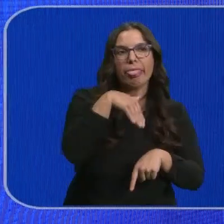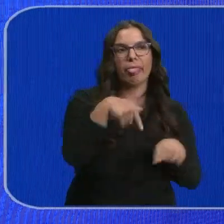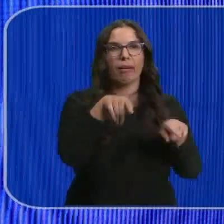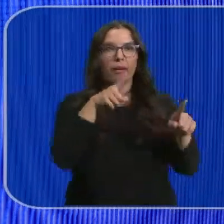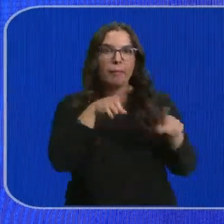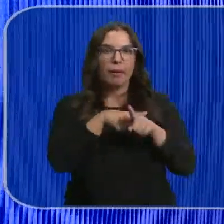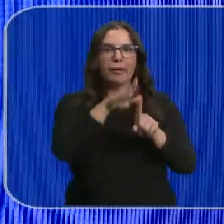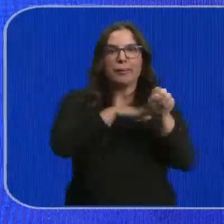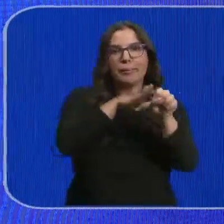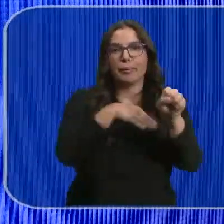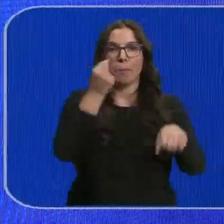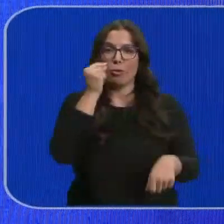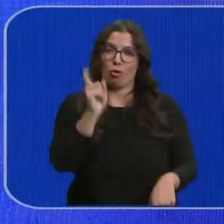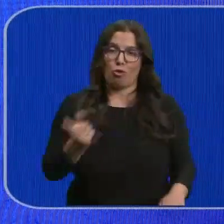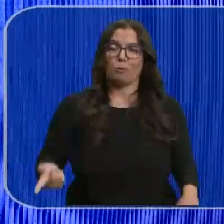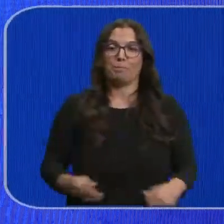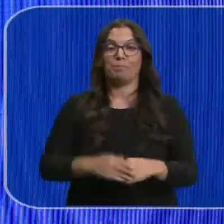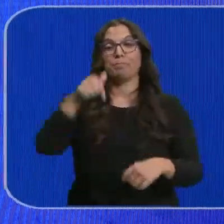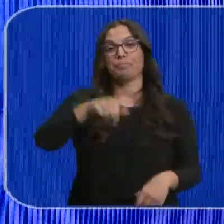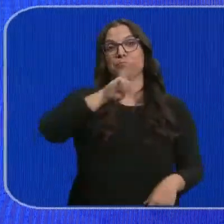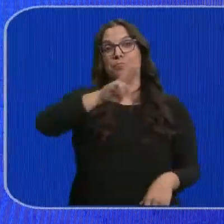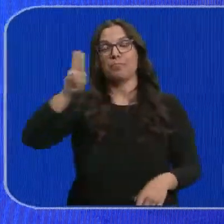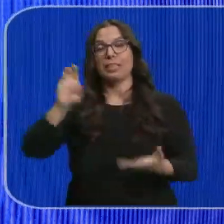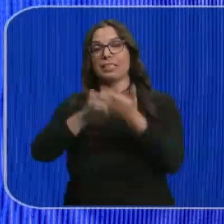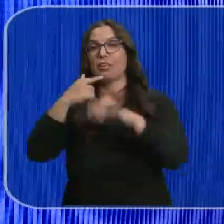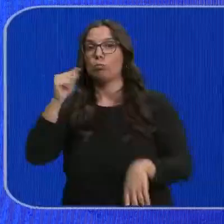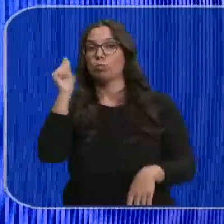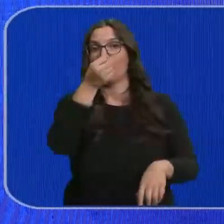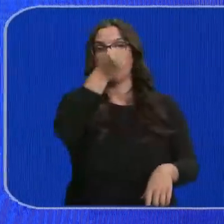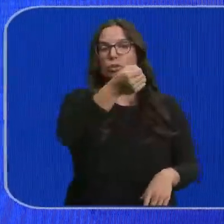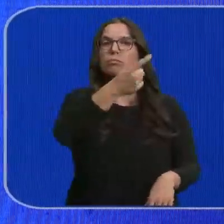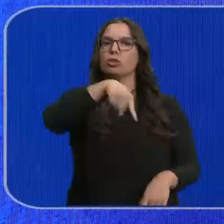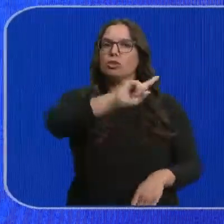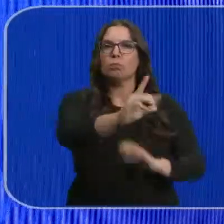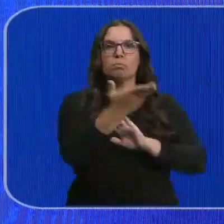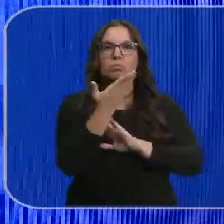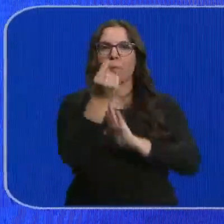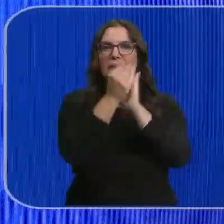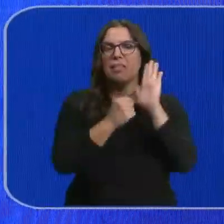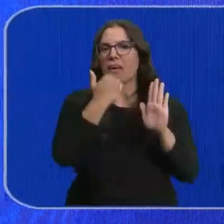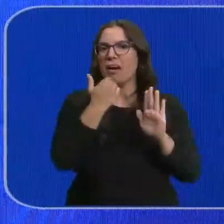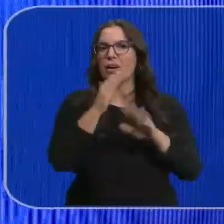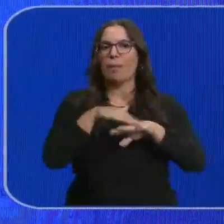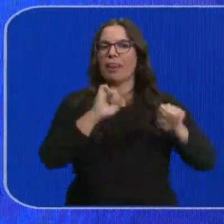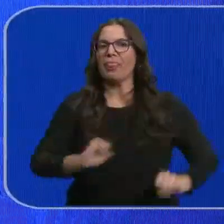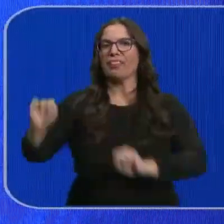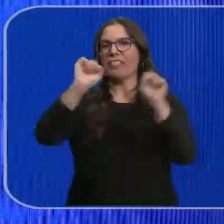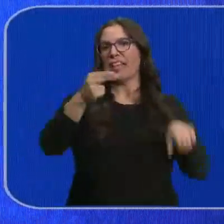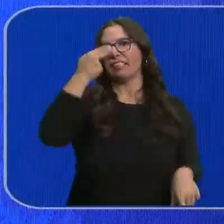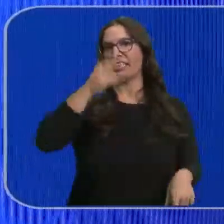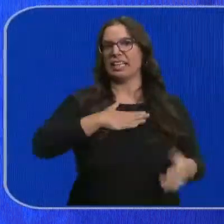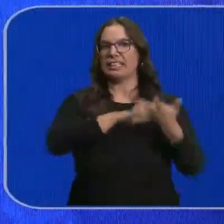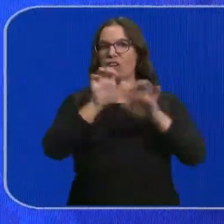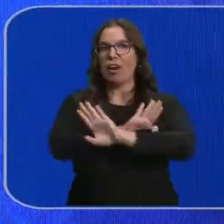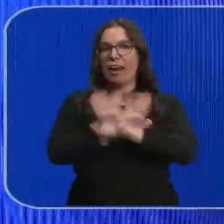Y el Partido Popular de Castilla y León reprocha a los socialistas que no hayan planteado ninguna medida para defender los intereses de